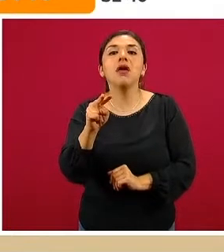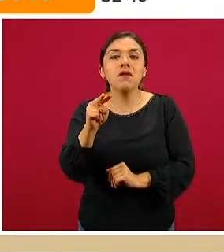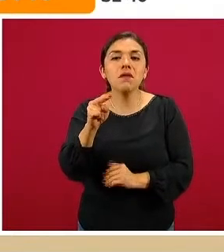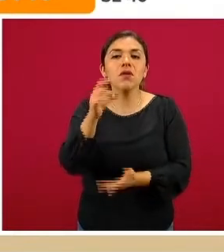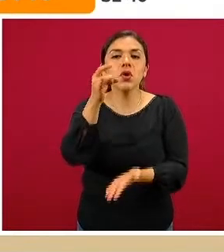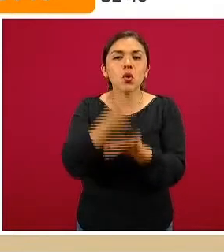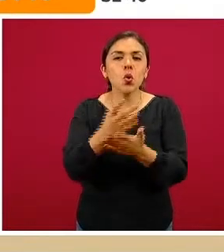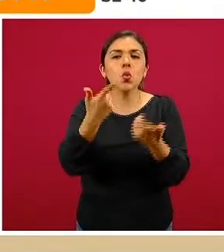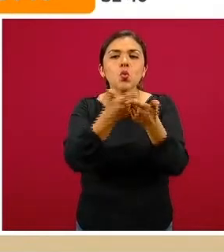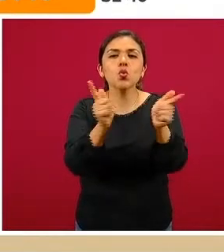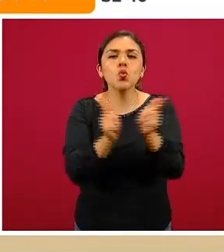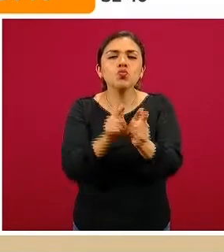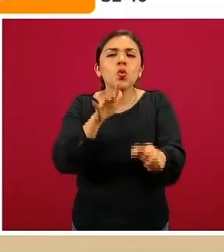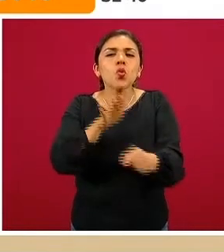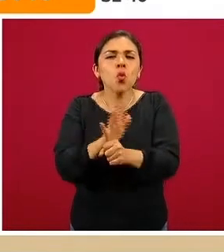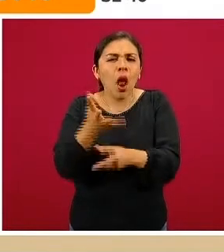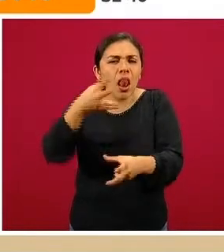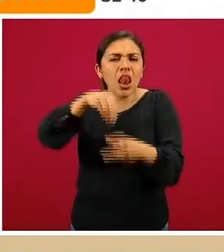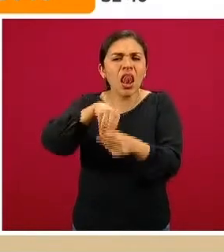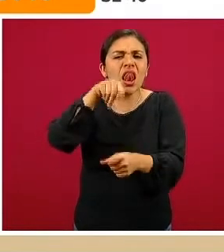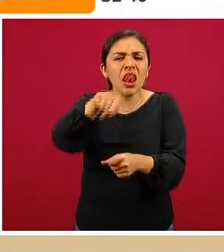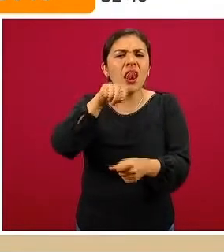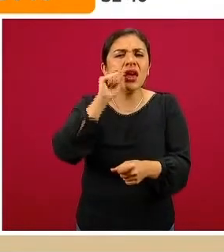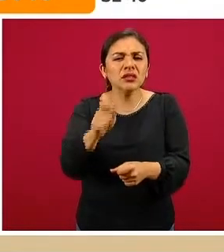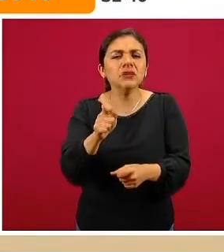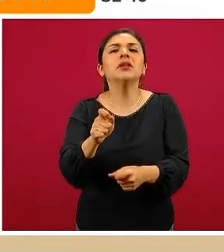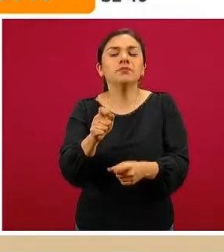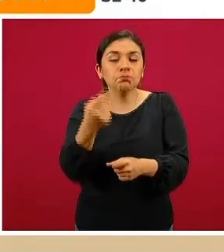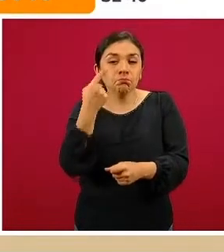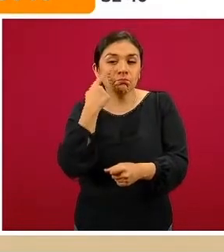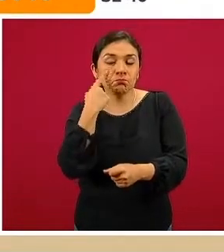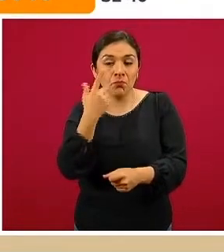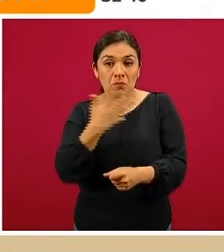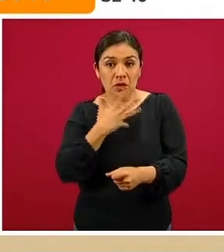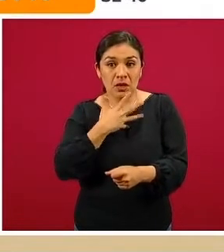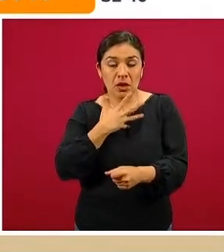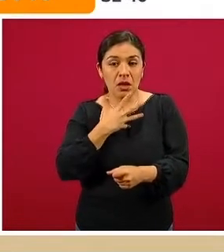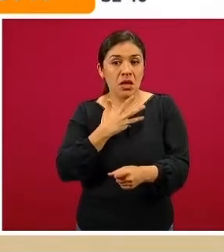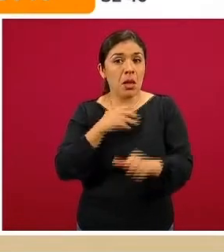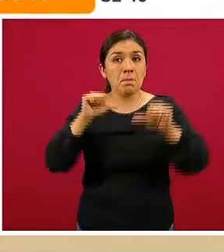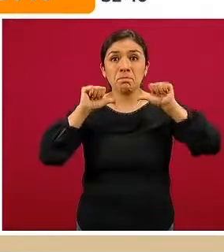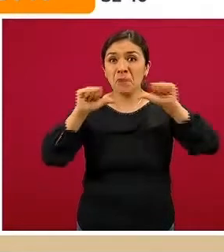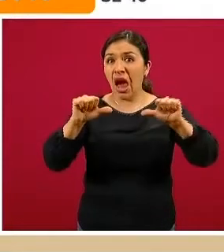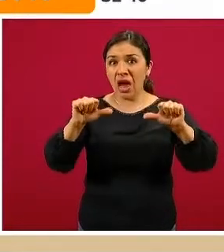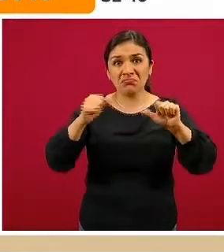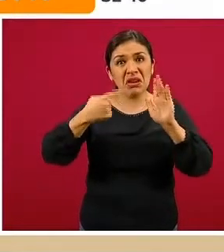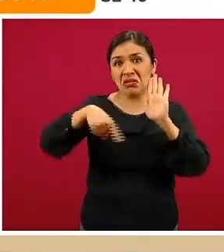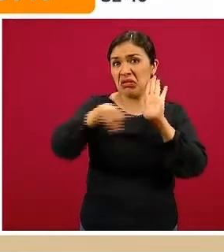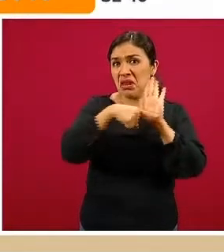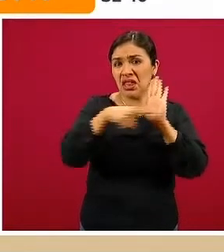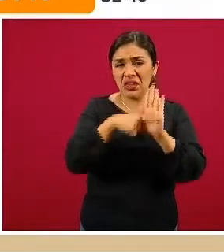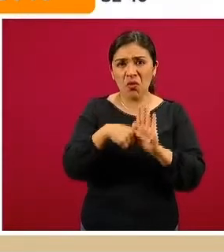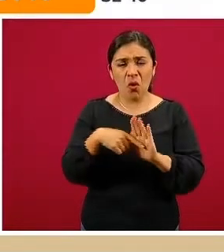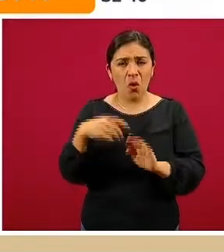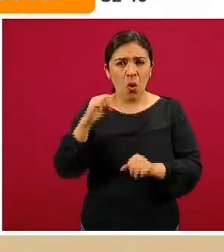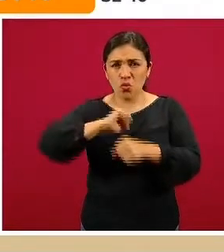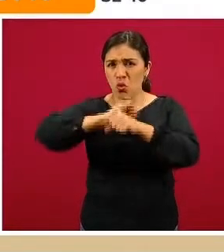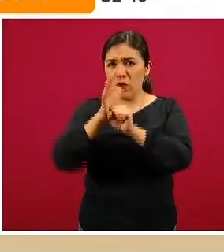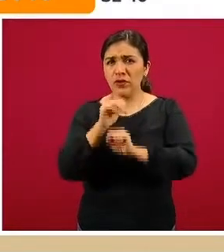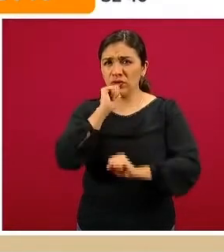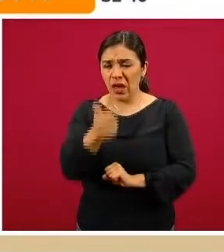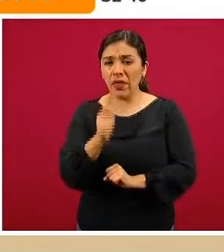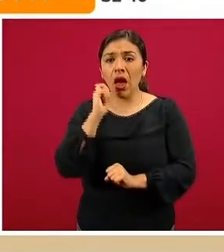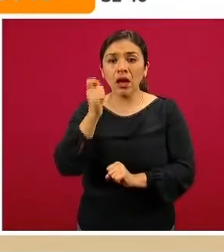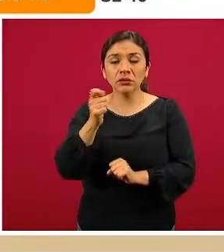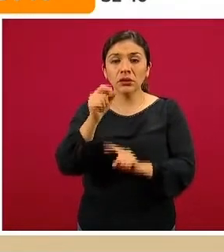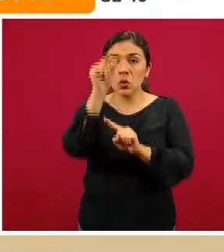específicamente los grupos que la integran, prácticamente los casos descartados o con resultados negativos, que son el